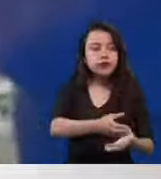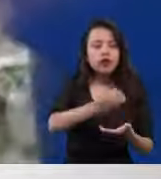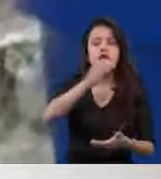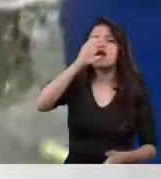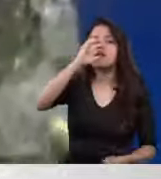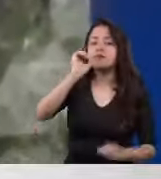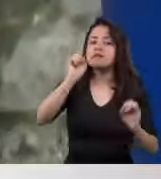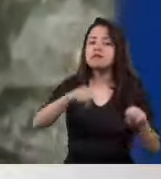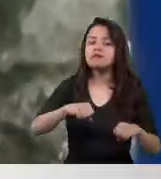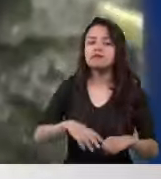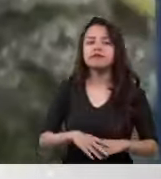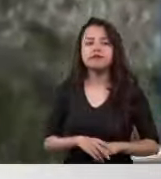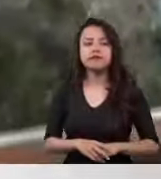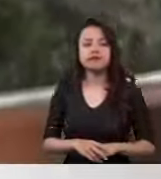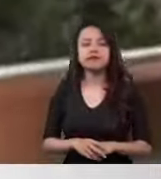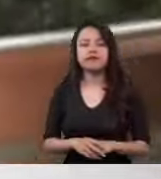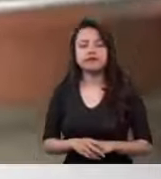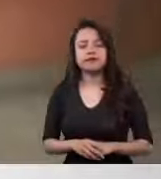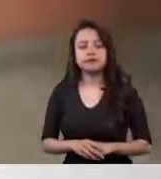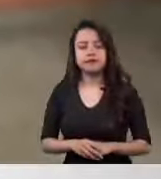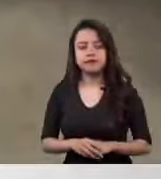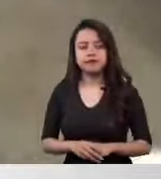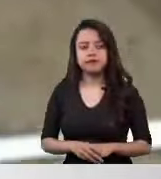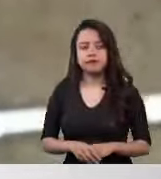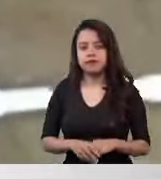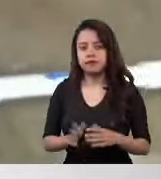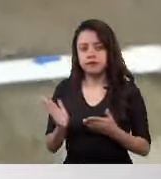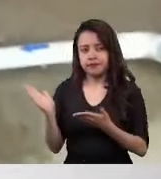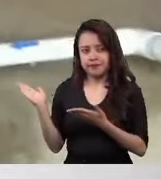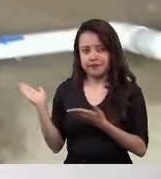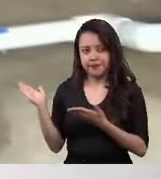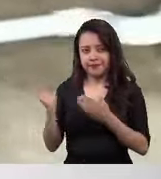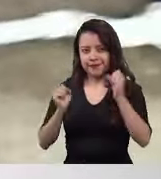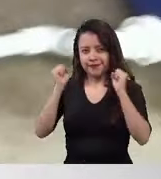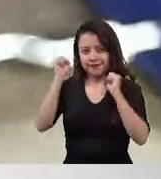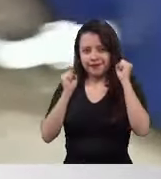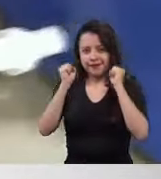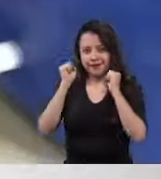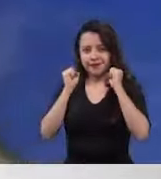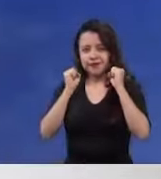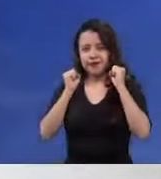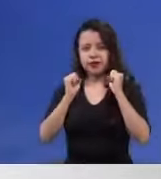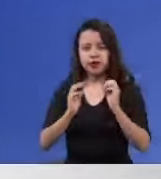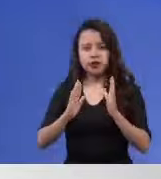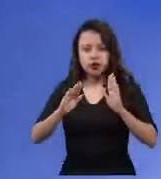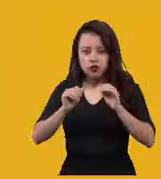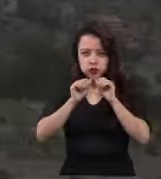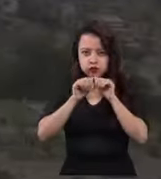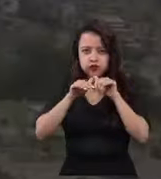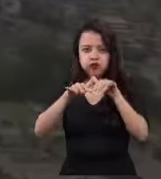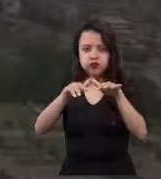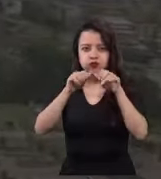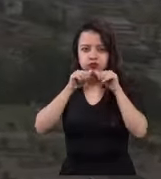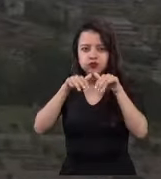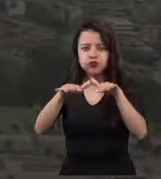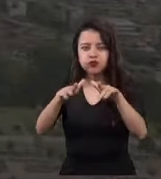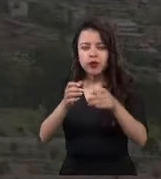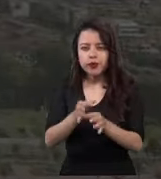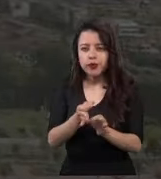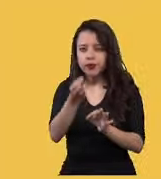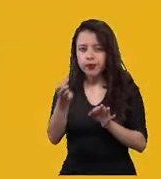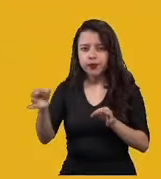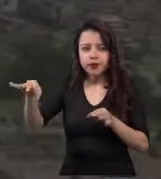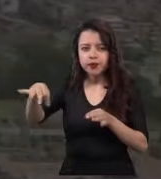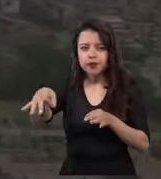De ahí se almacena el agua tratada y ya con este equipo de presión suministramos el agua a la institución ya tratada.